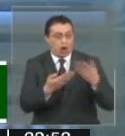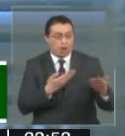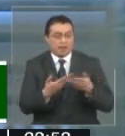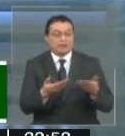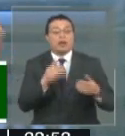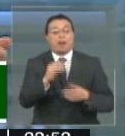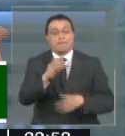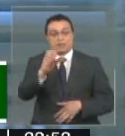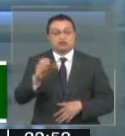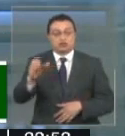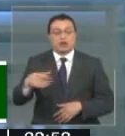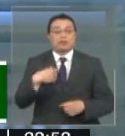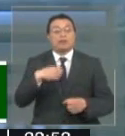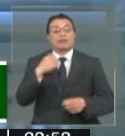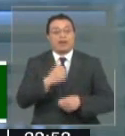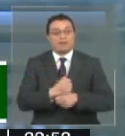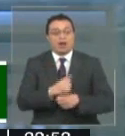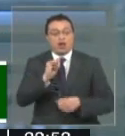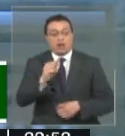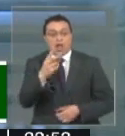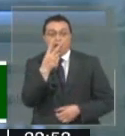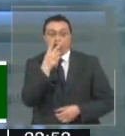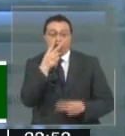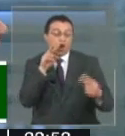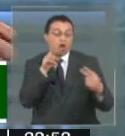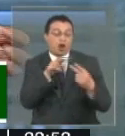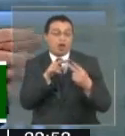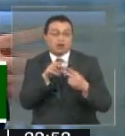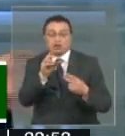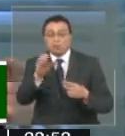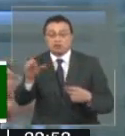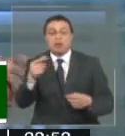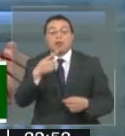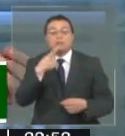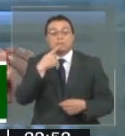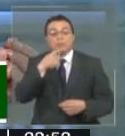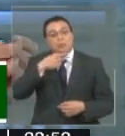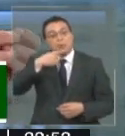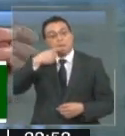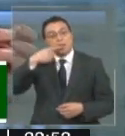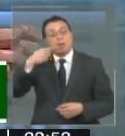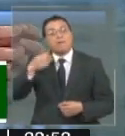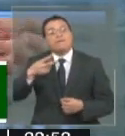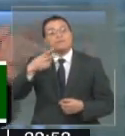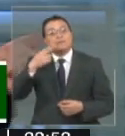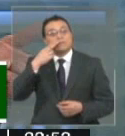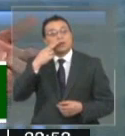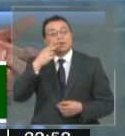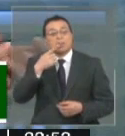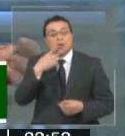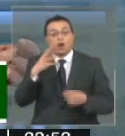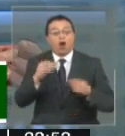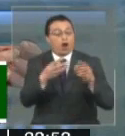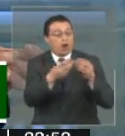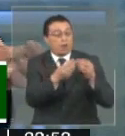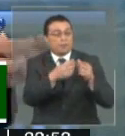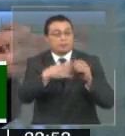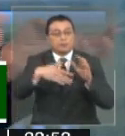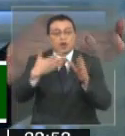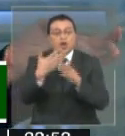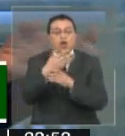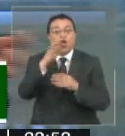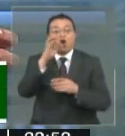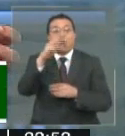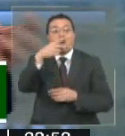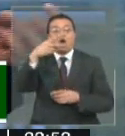estaban trabajando, conociendo, degustando vinos o conociendo, distinguiendo las hojas de las